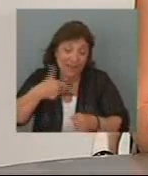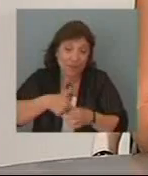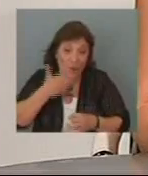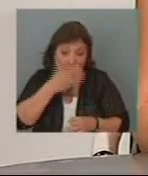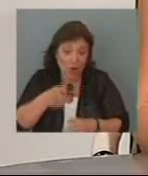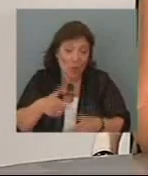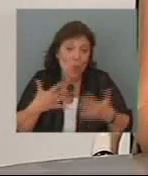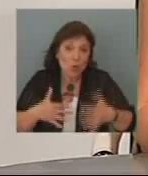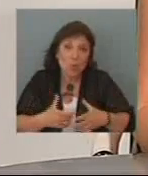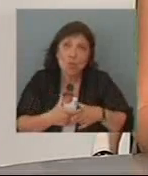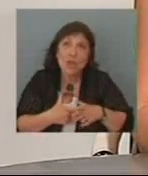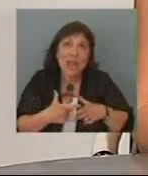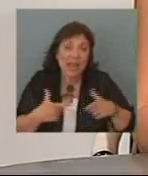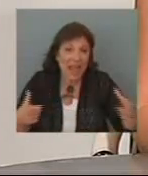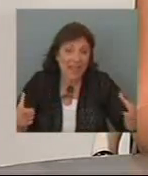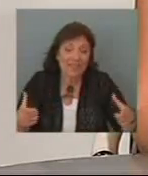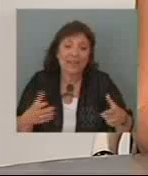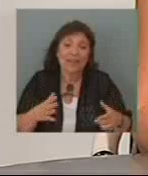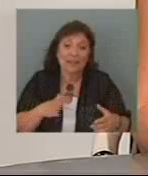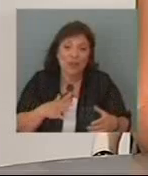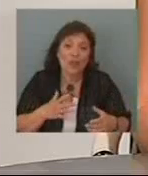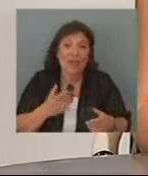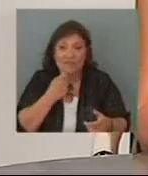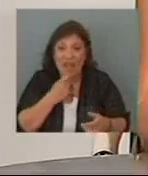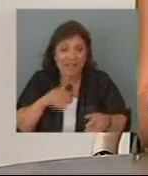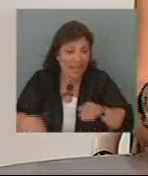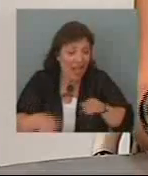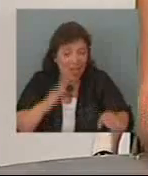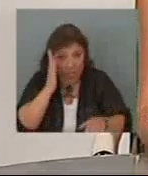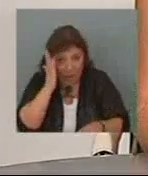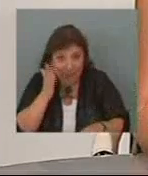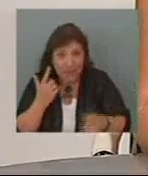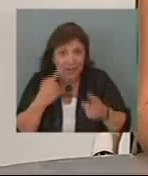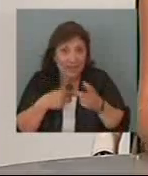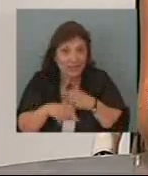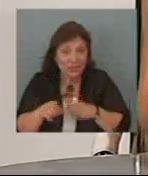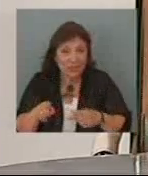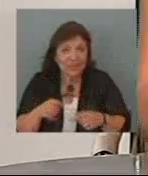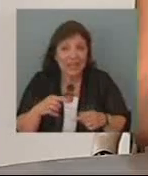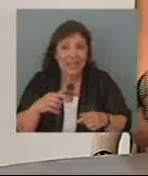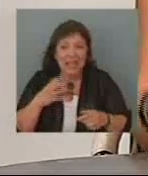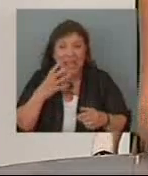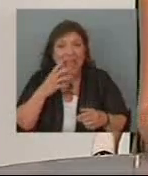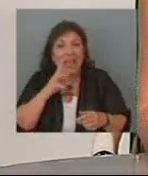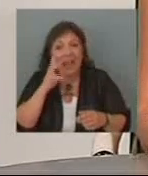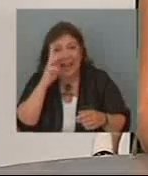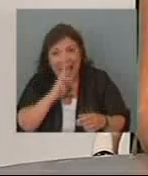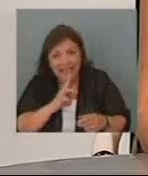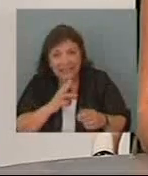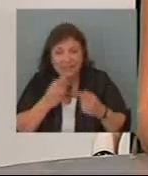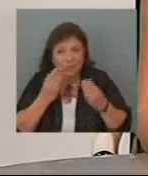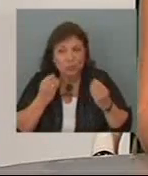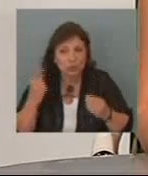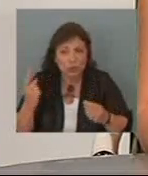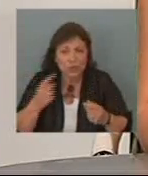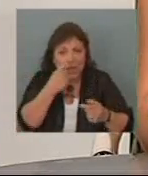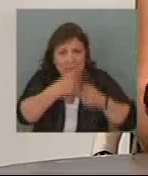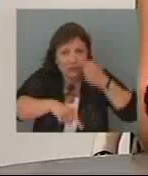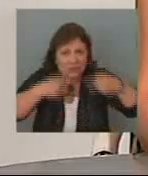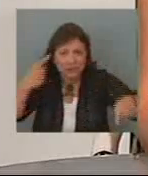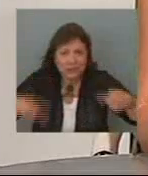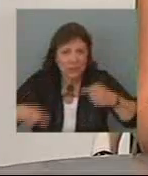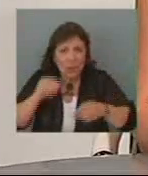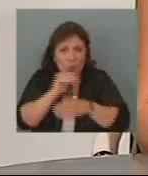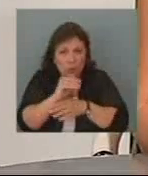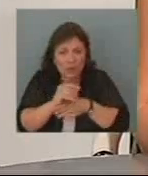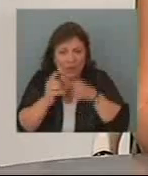grandes yacimientos de petróleo todavía por explotar y su composición étnica depende, porque son muchísimas etnias las que allí habitan, la